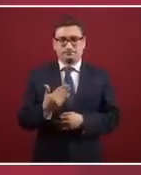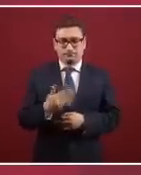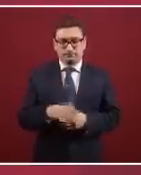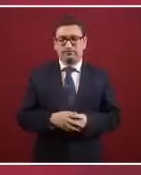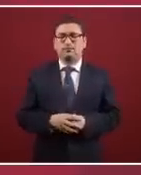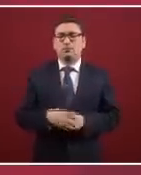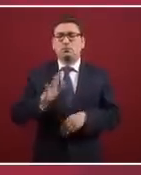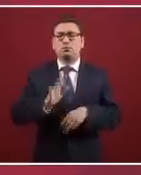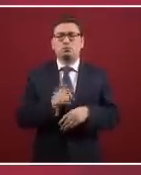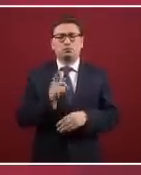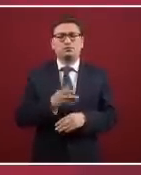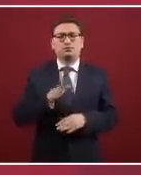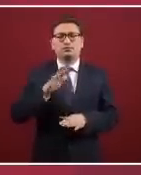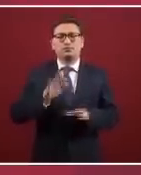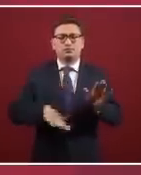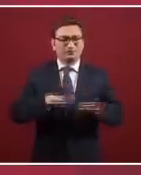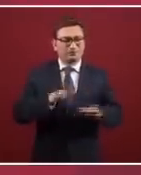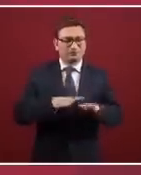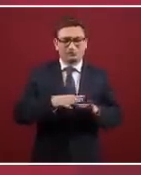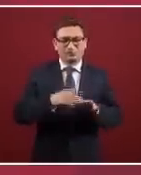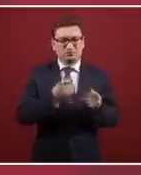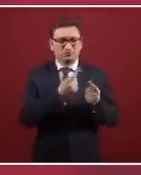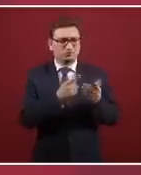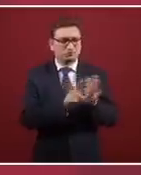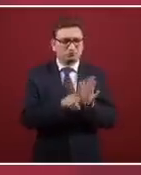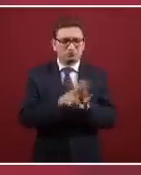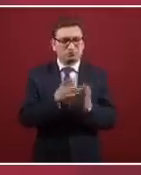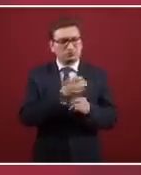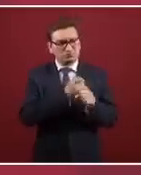menos, de